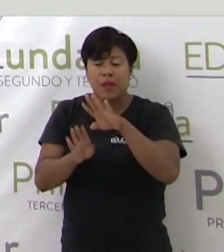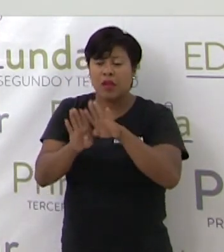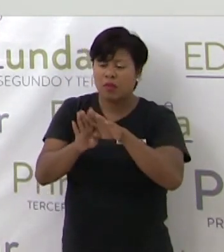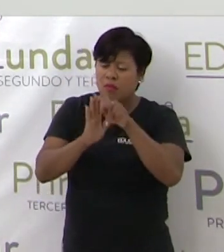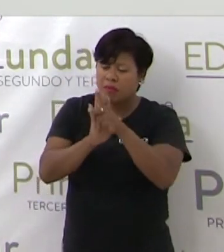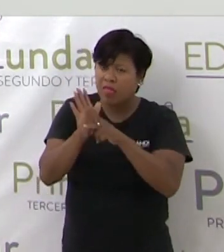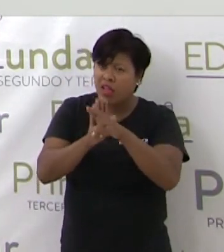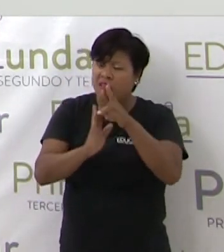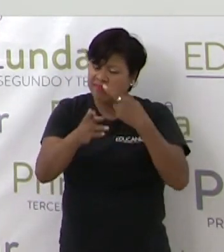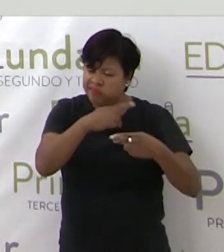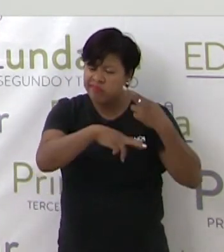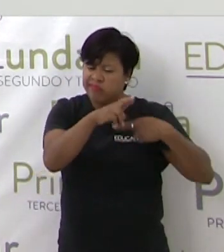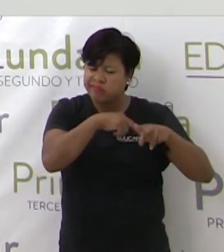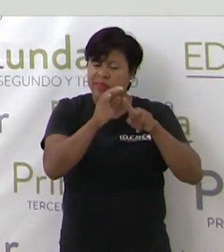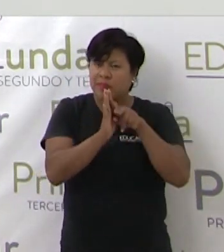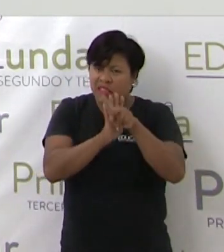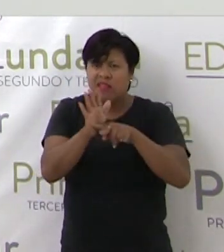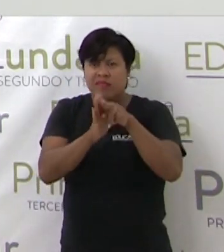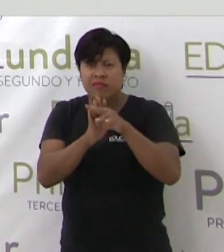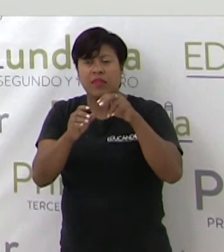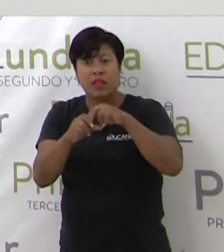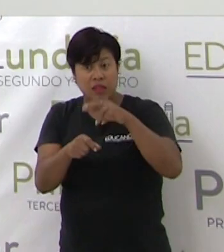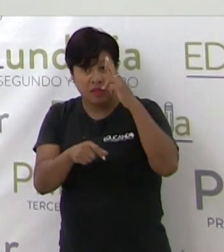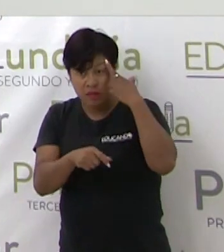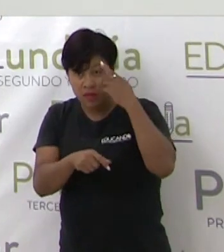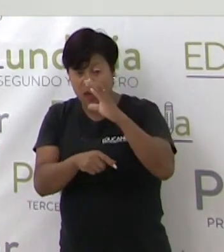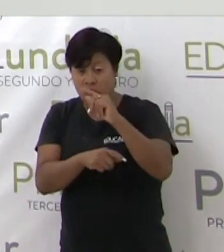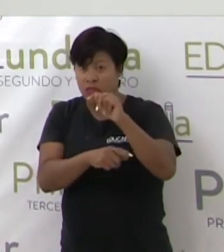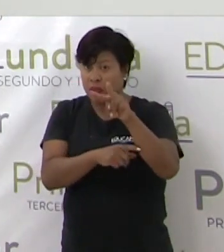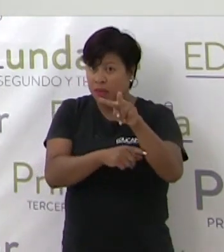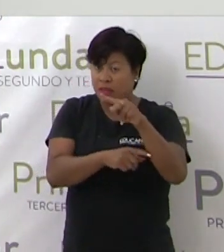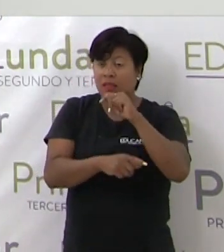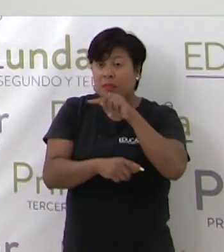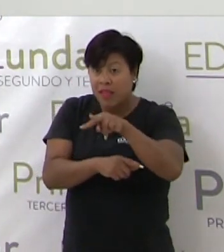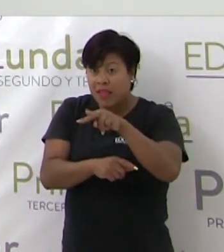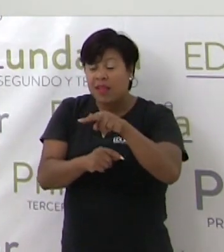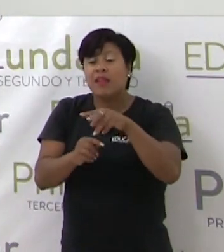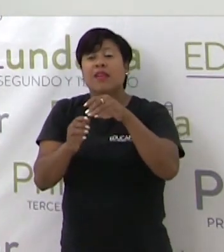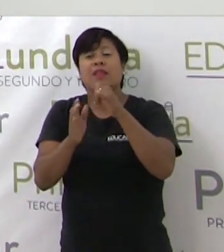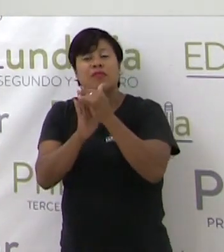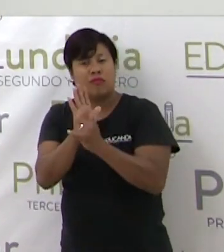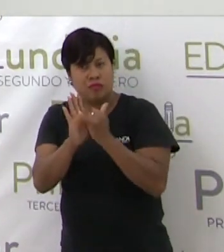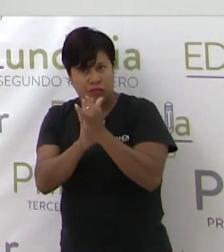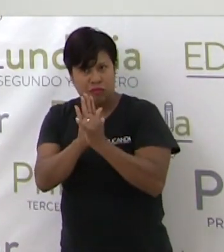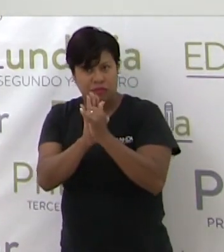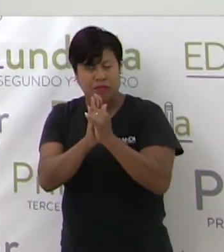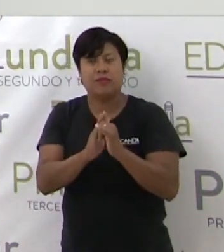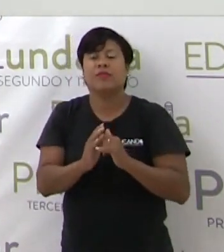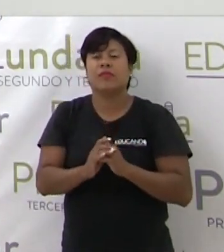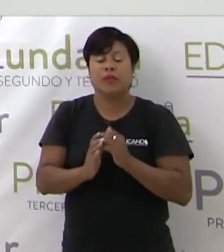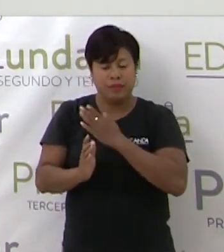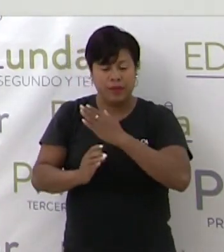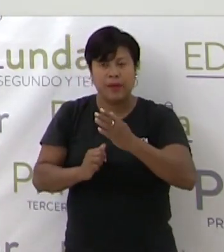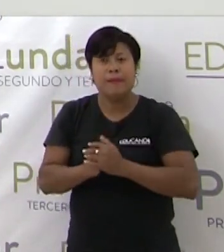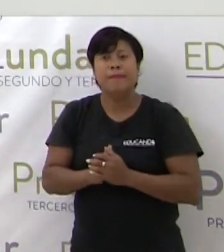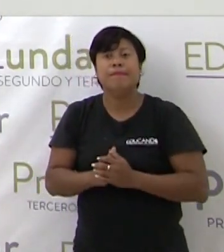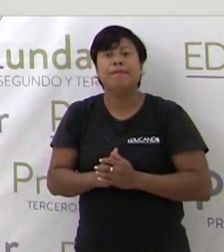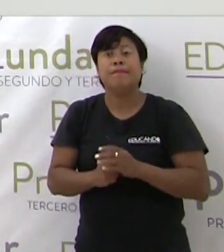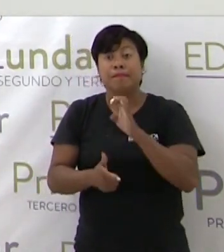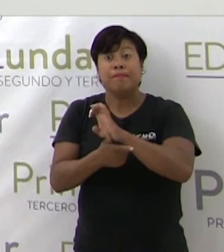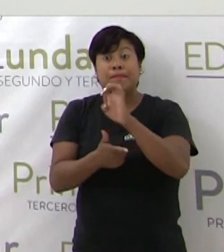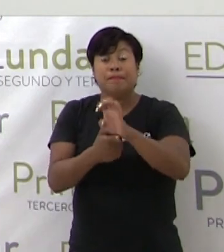tú necesites. Ya sabes que estamos en Core TV y también estamos disponibles en YouTube. Bueno, vamos